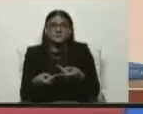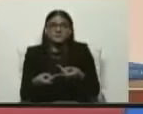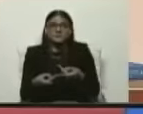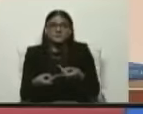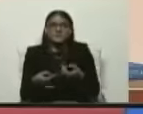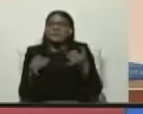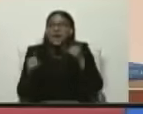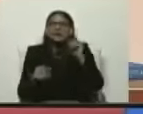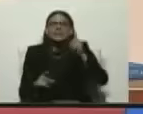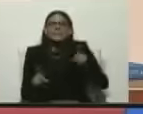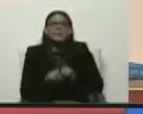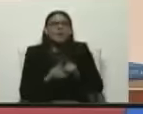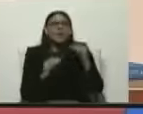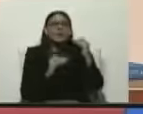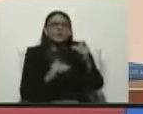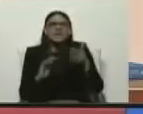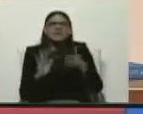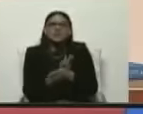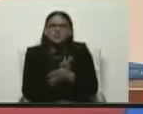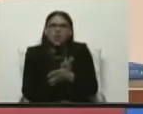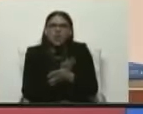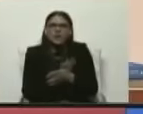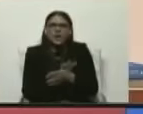estaba limitada a la estructura de la JPSU.